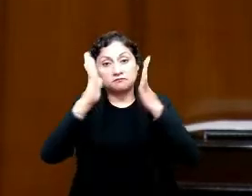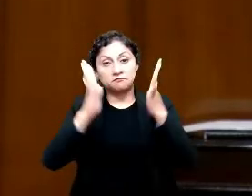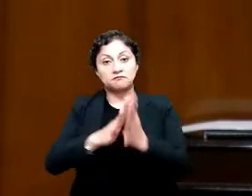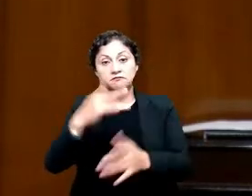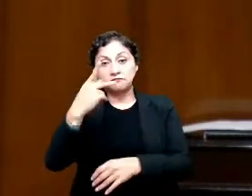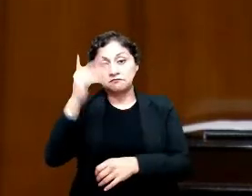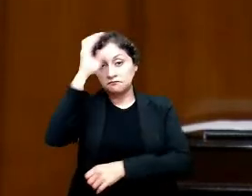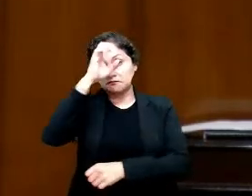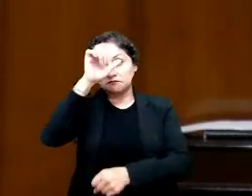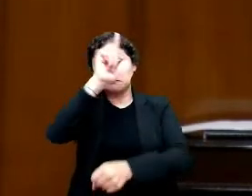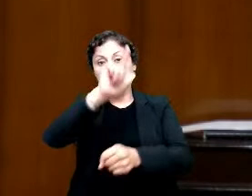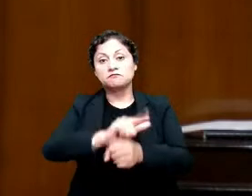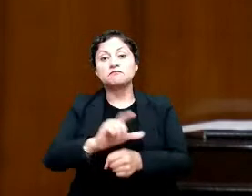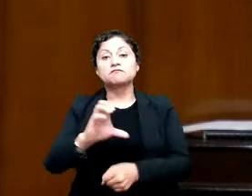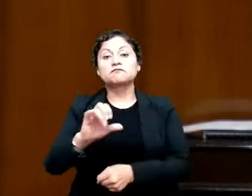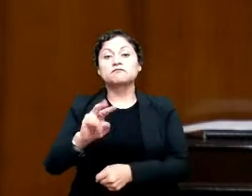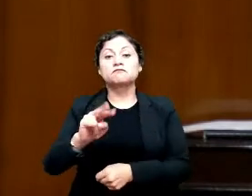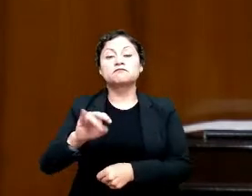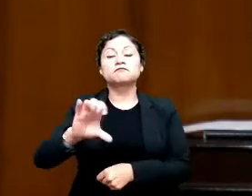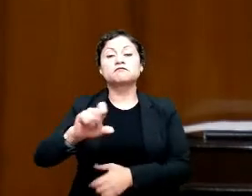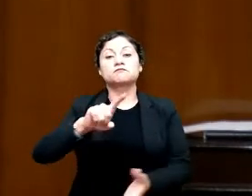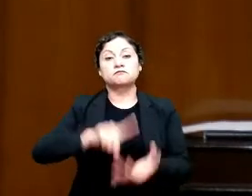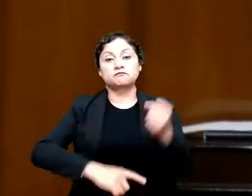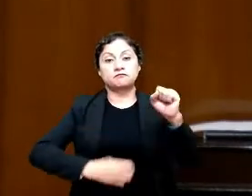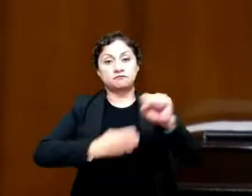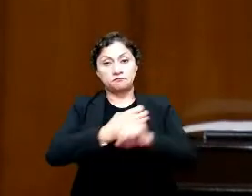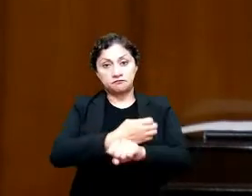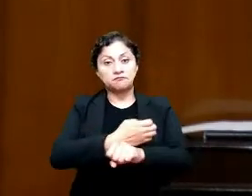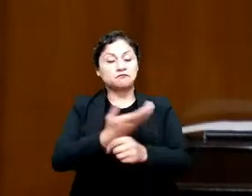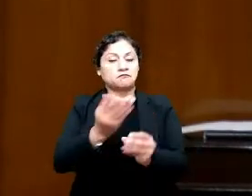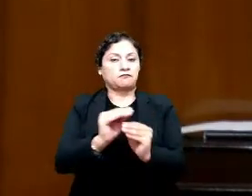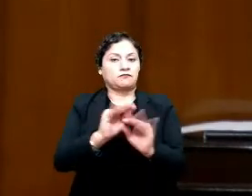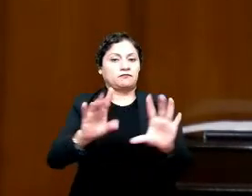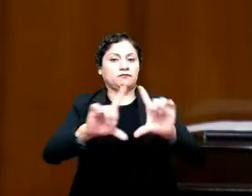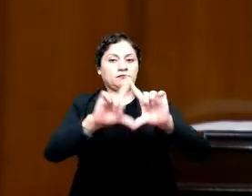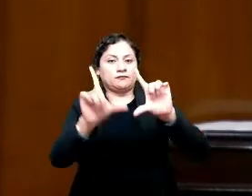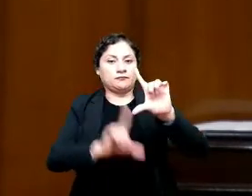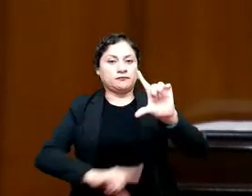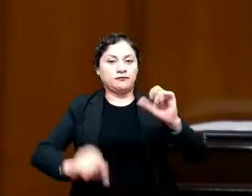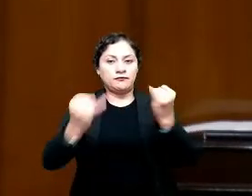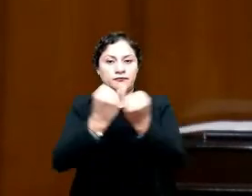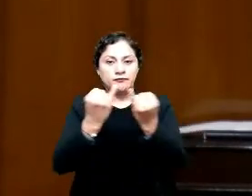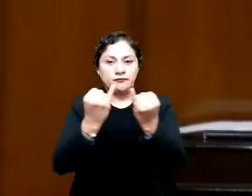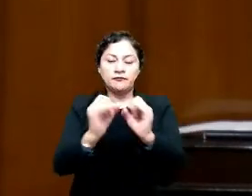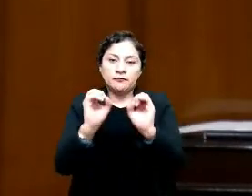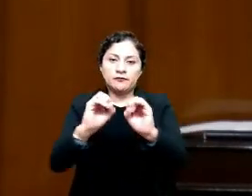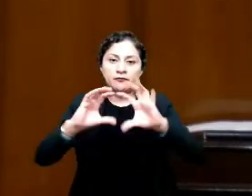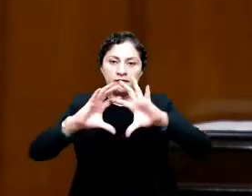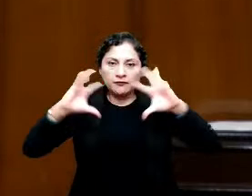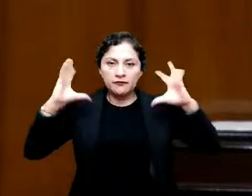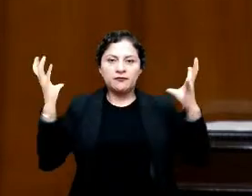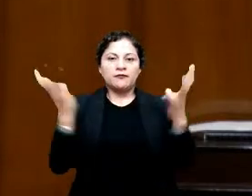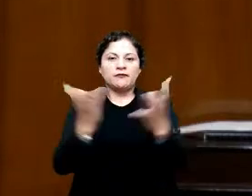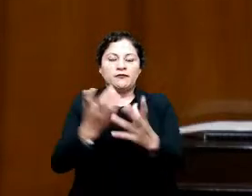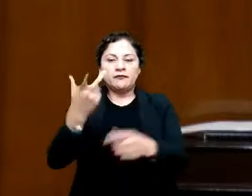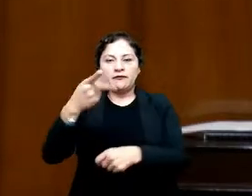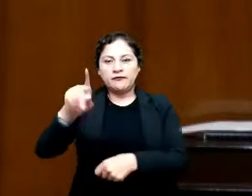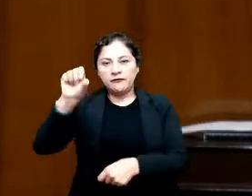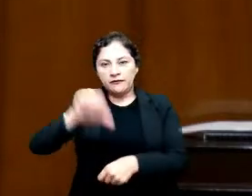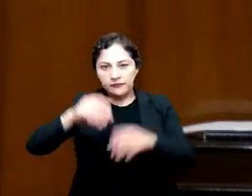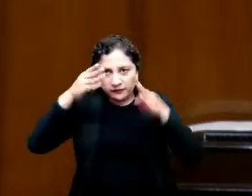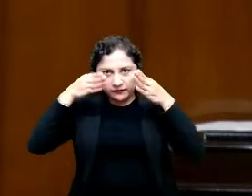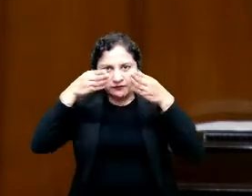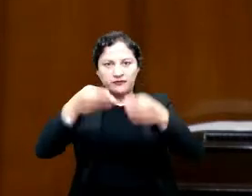que se vive en nuestro estado y, claro, también en el país y en el mundo. Pero hoy nos enfocaremos al Estado de